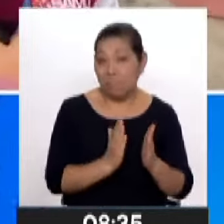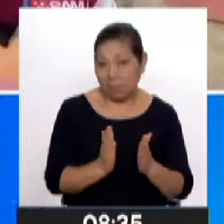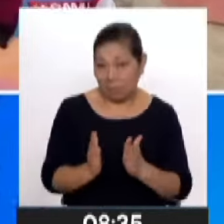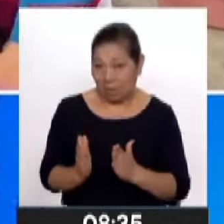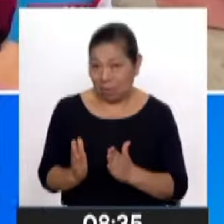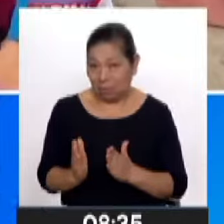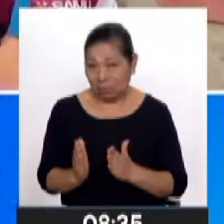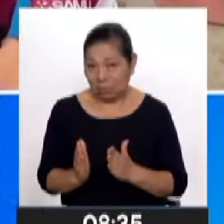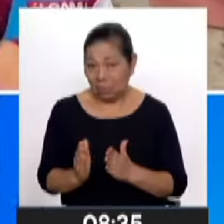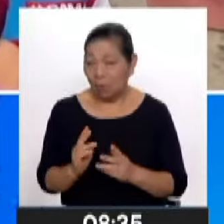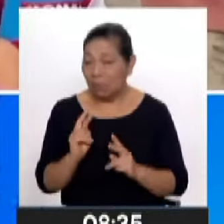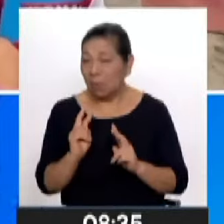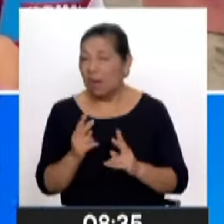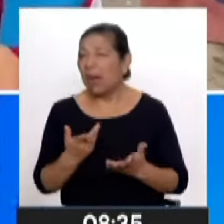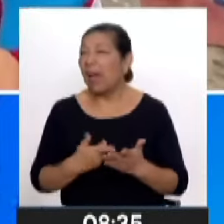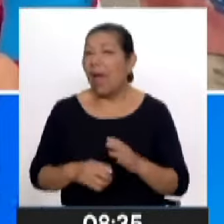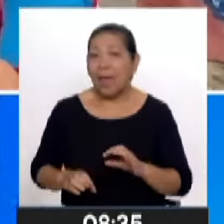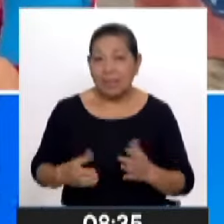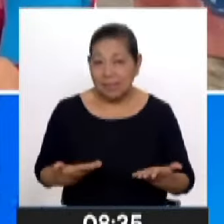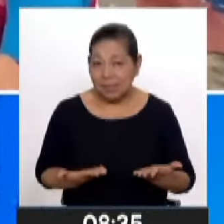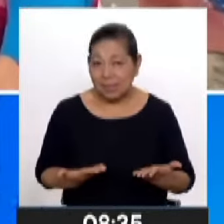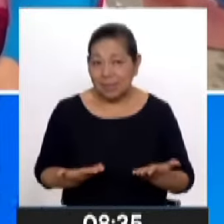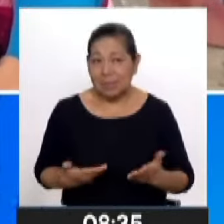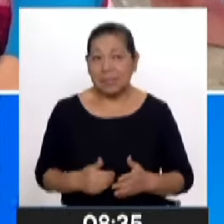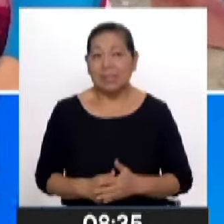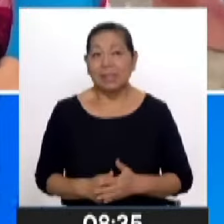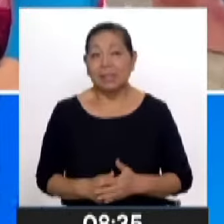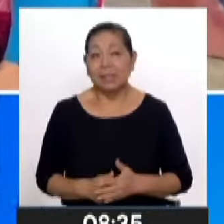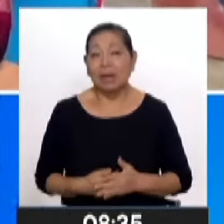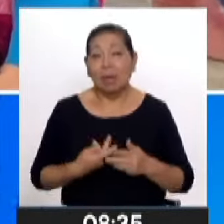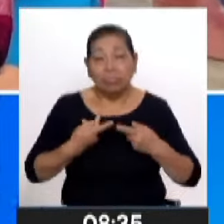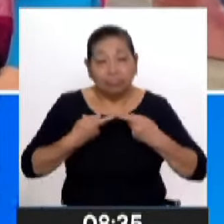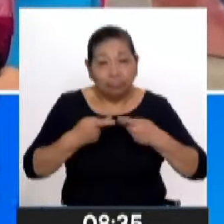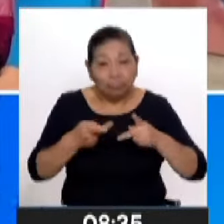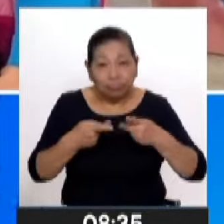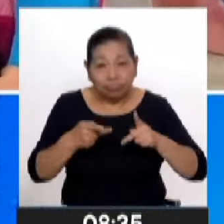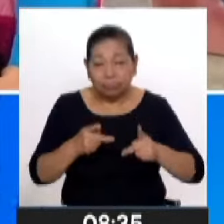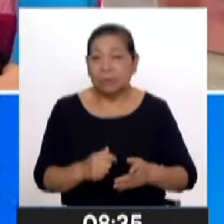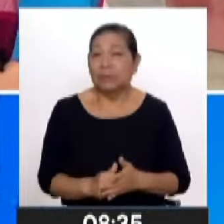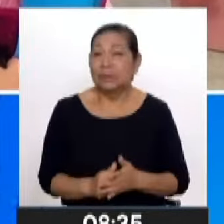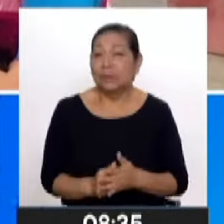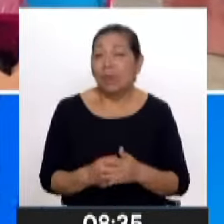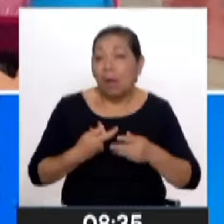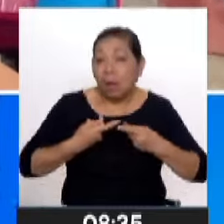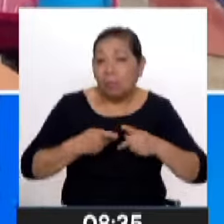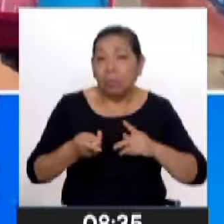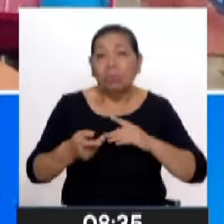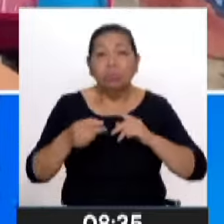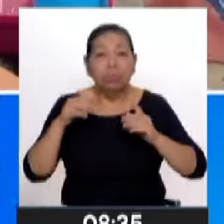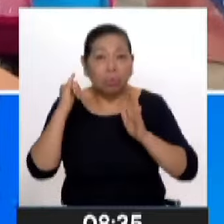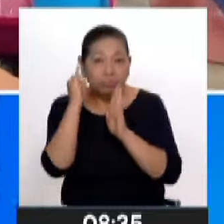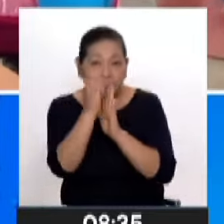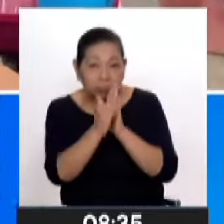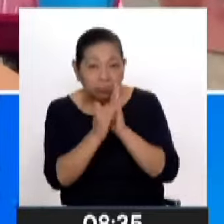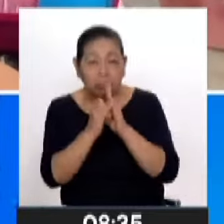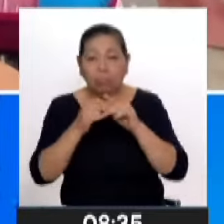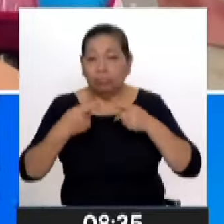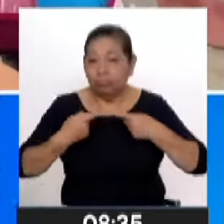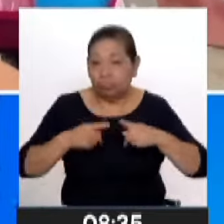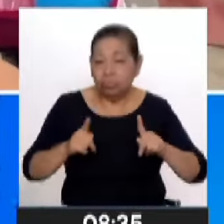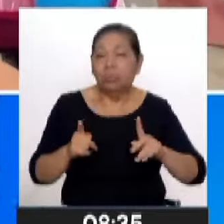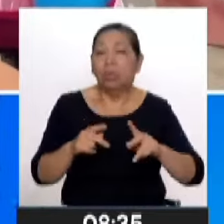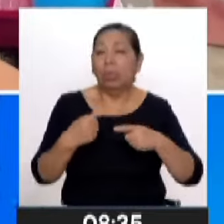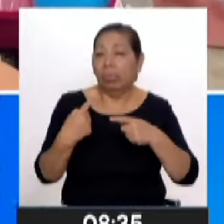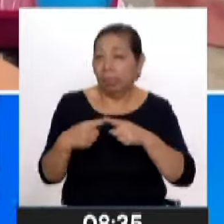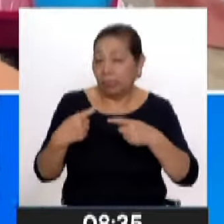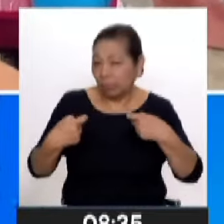también estamos tomando acciones, como en el caso de emitir difusión audiovisual en las webs, en las redes